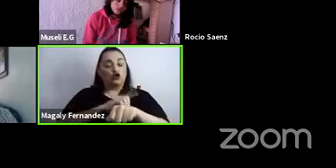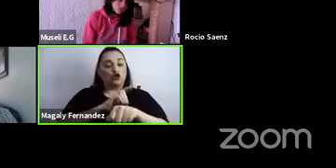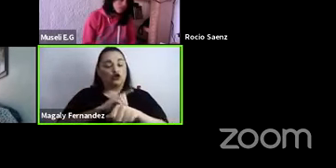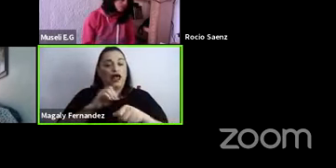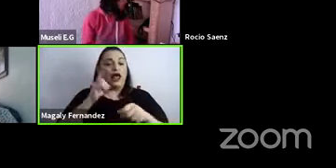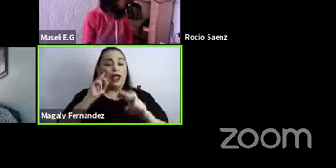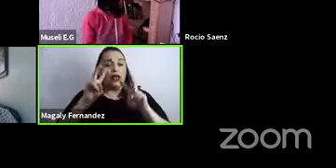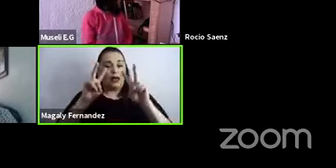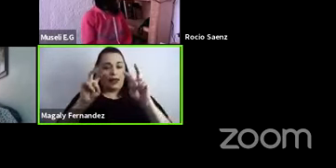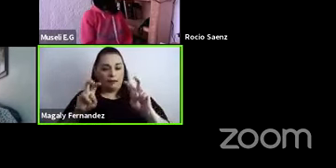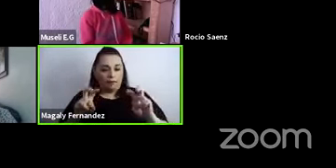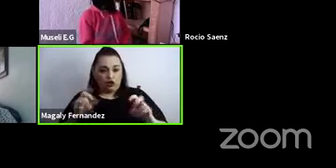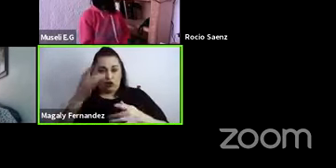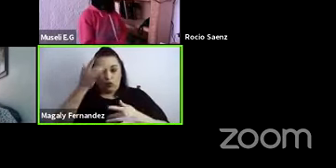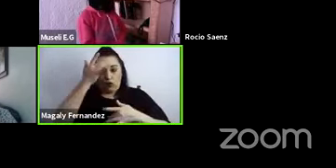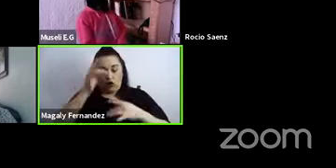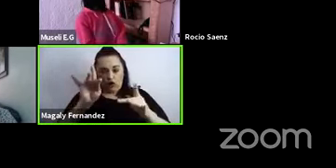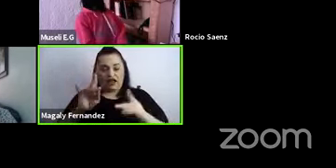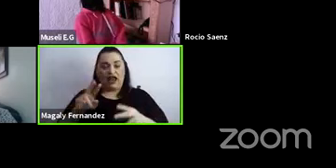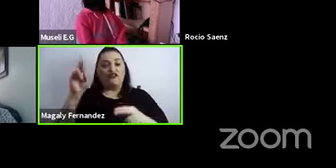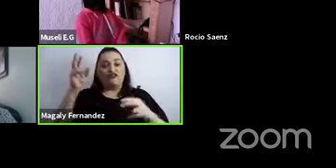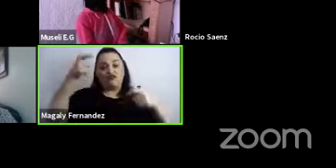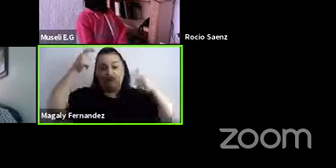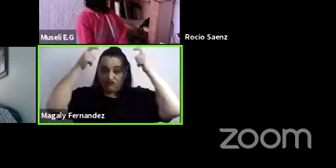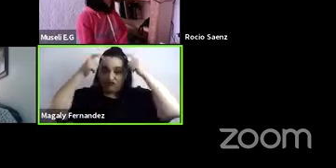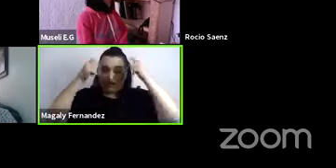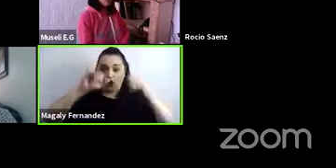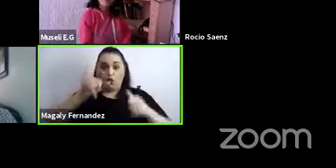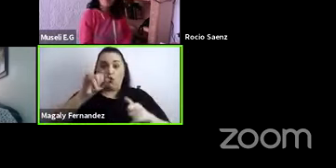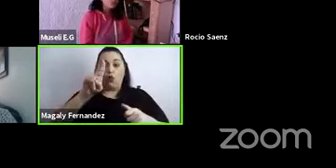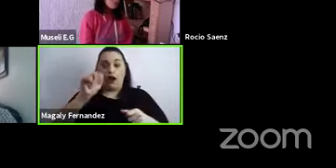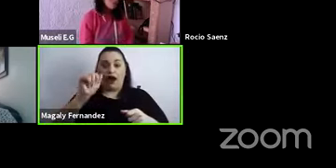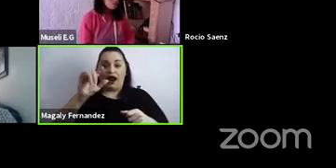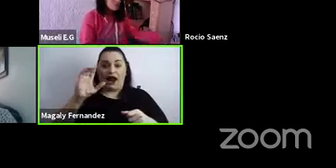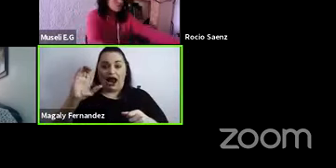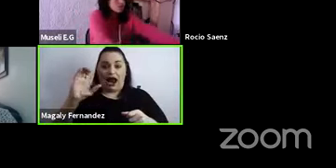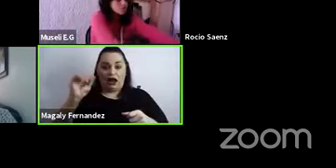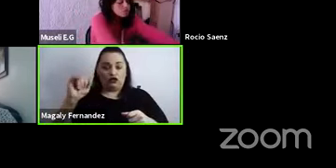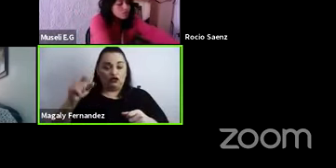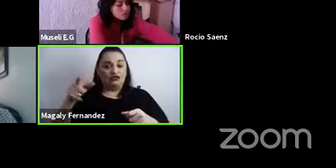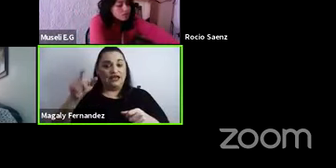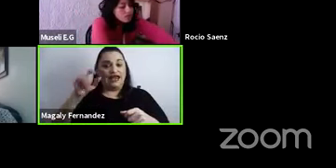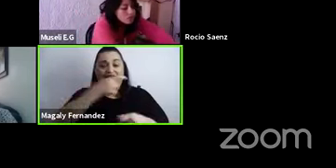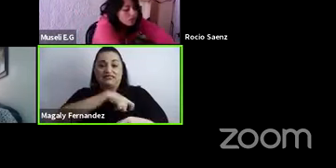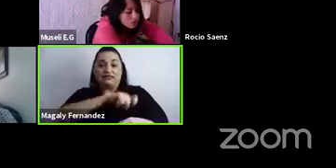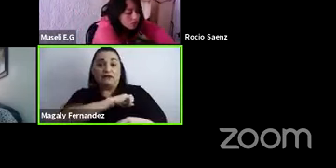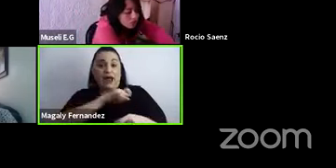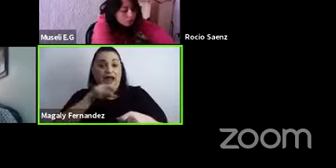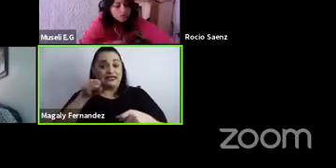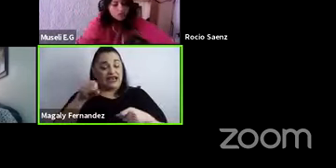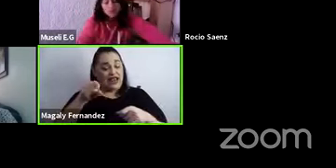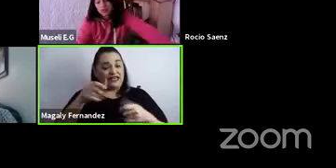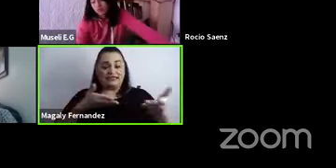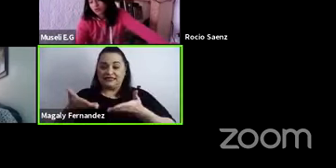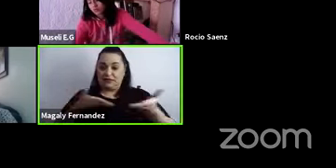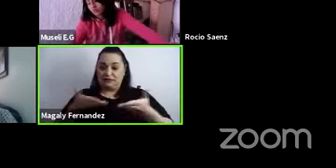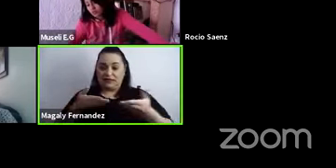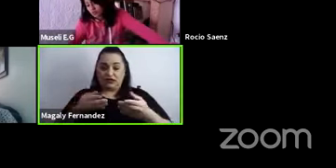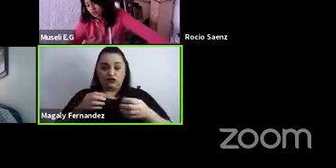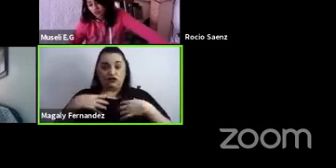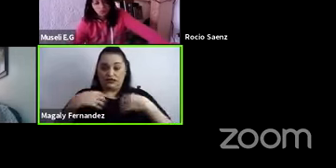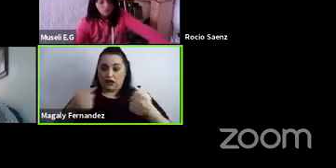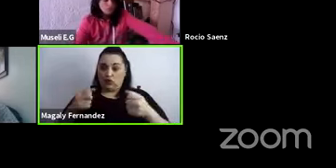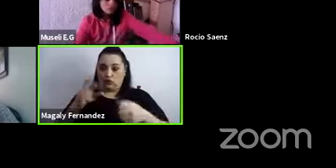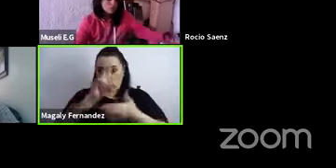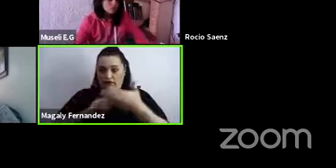por la Universidad Rey Juan Carlos en Madrid, España. Es máster en Salud Pública con énfasis en Gerencia de Servicios de Salud por la Universidad de Costa